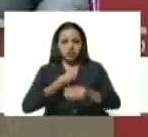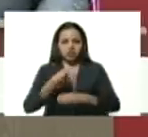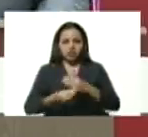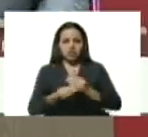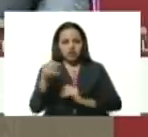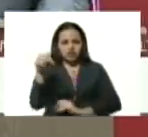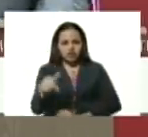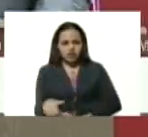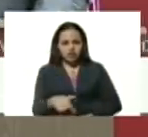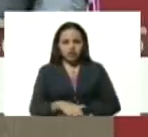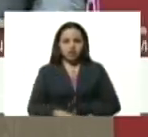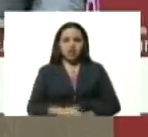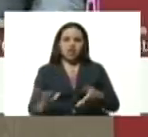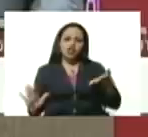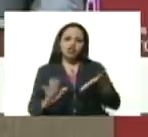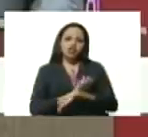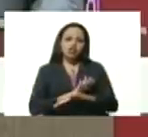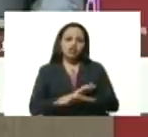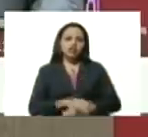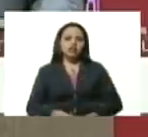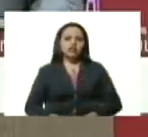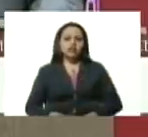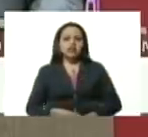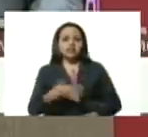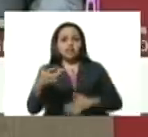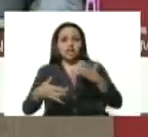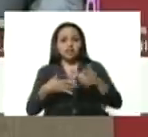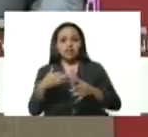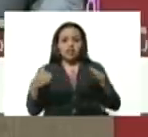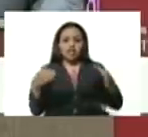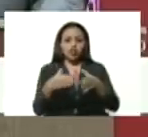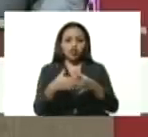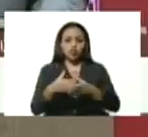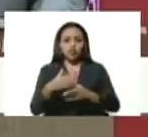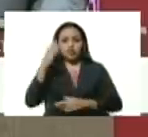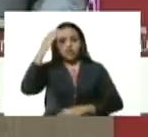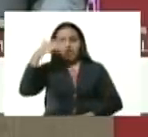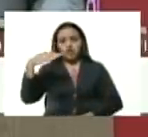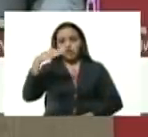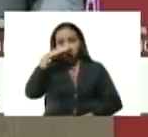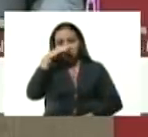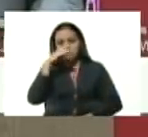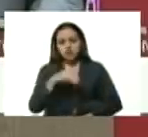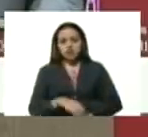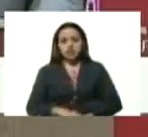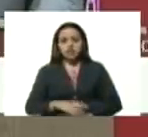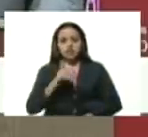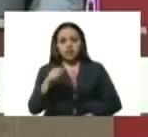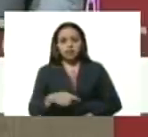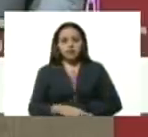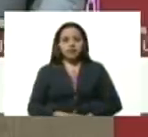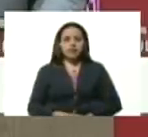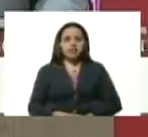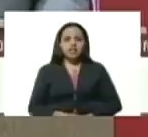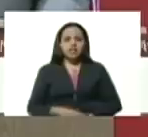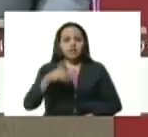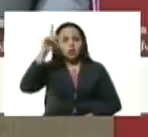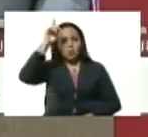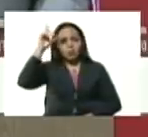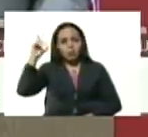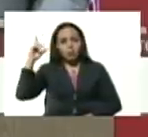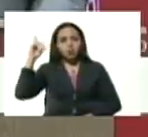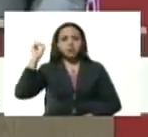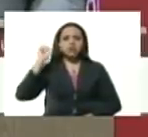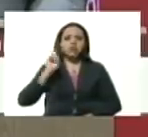aquí sobre el accionar de estos grupos terroristas, sobre el accionar de Leopoldo López, sobre el accionar